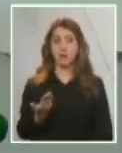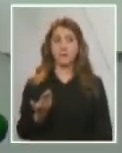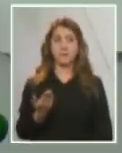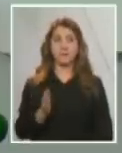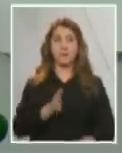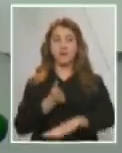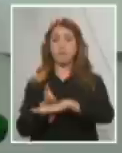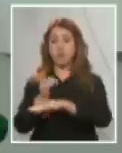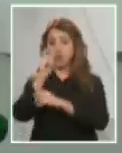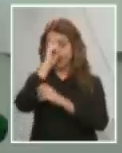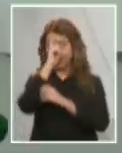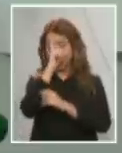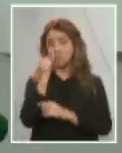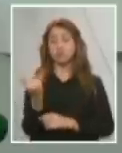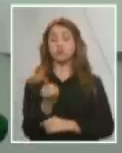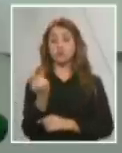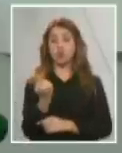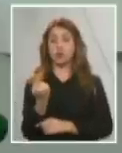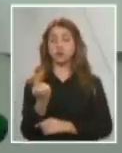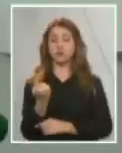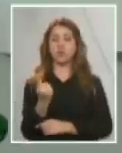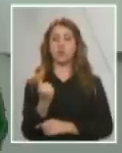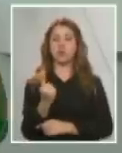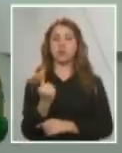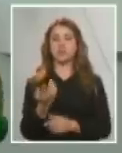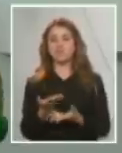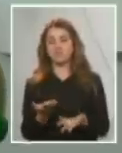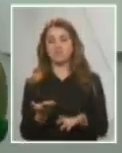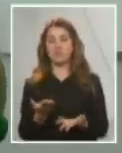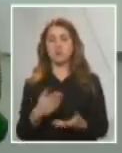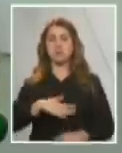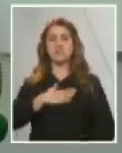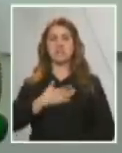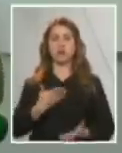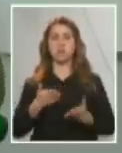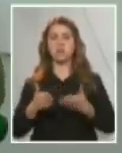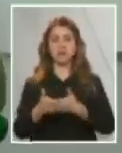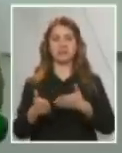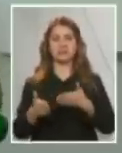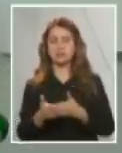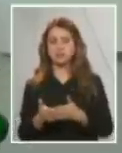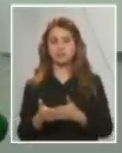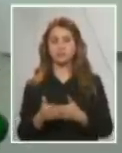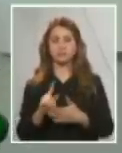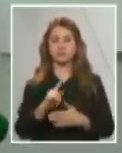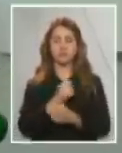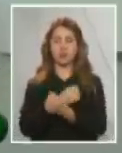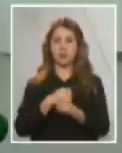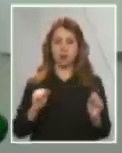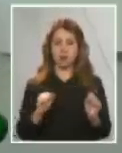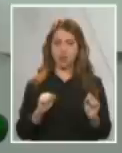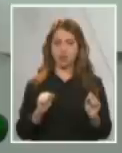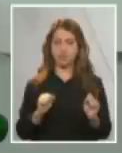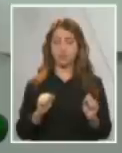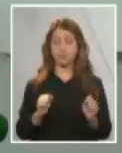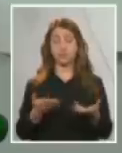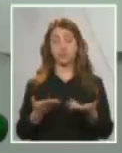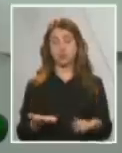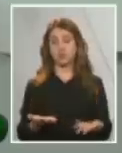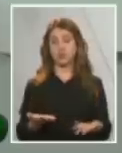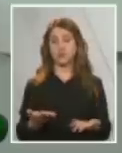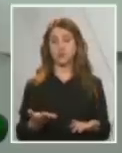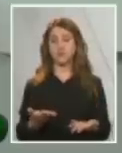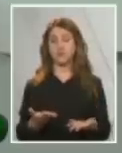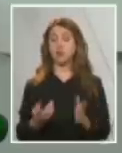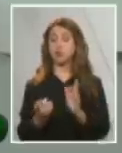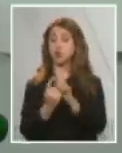Voy a mis controles sola, entonces no me sentía como ilimitada, no podía. Y resulta que